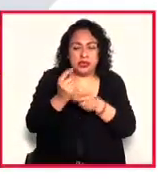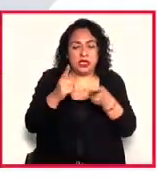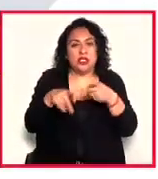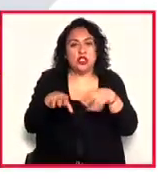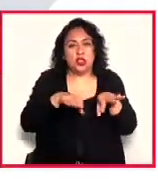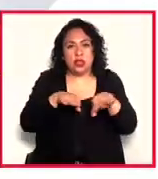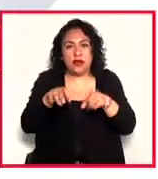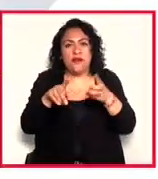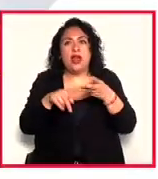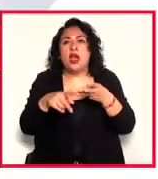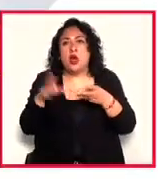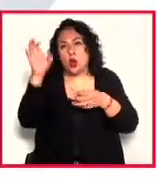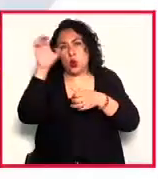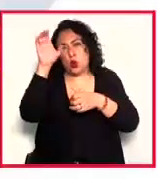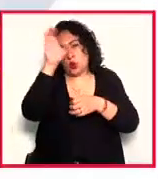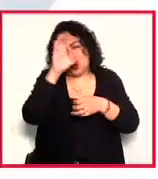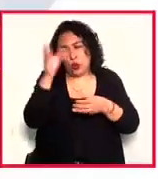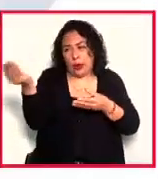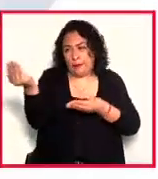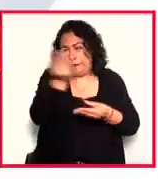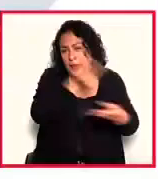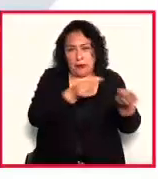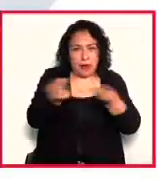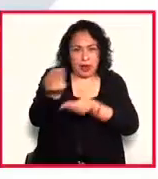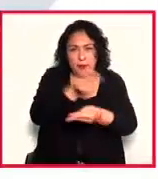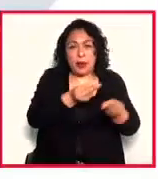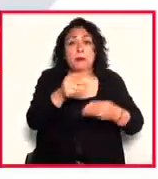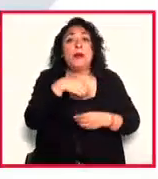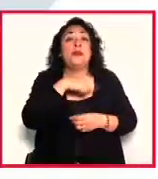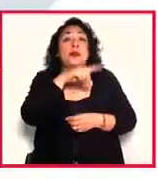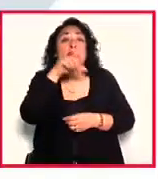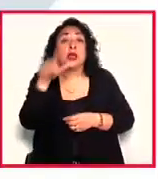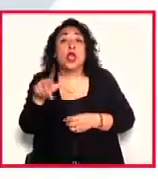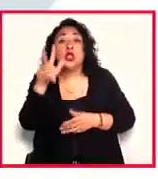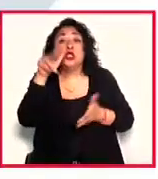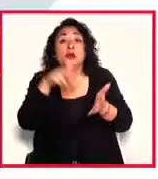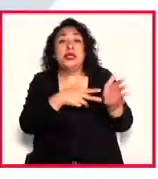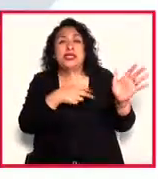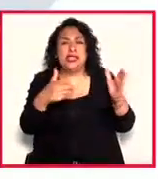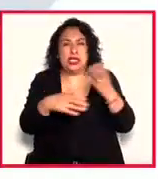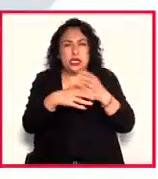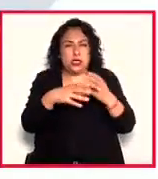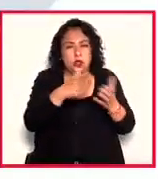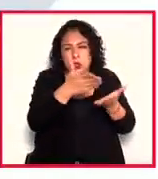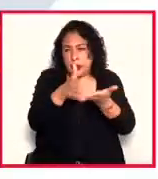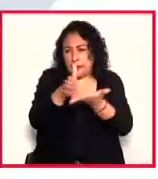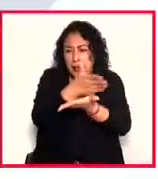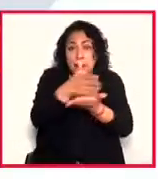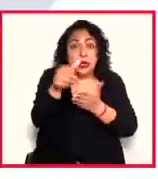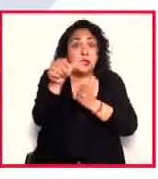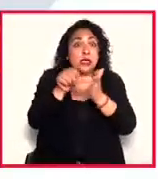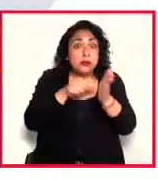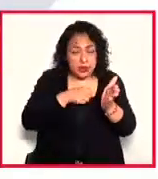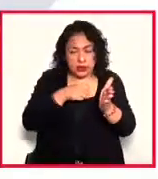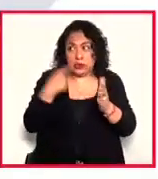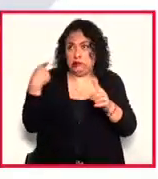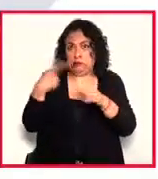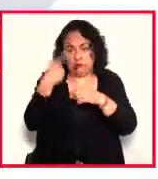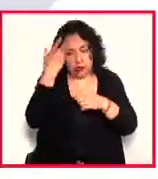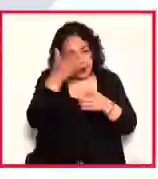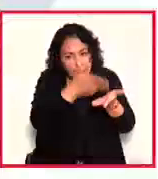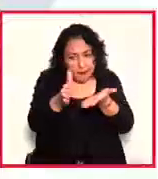de intercambio cultural. Después de catalogar 8,600 objetos en 6 meses, la casa fue objeto de